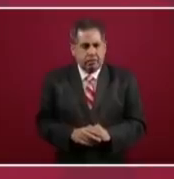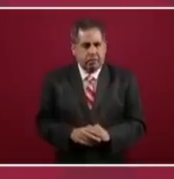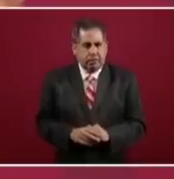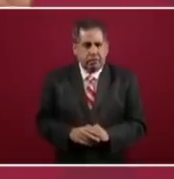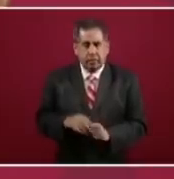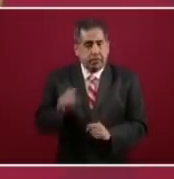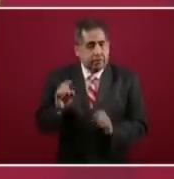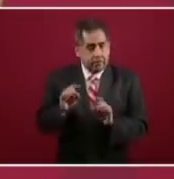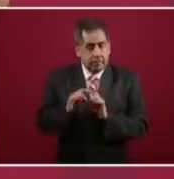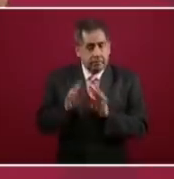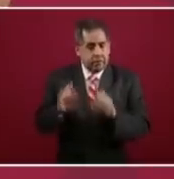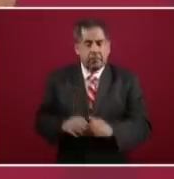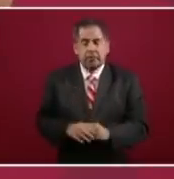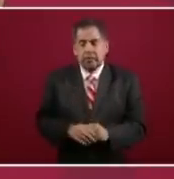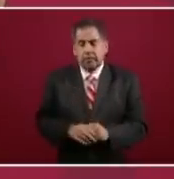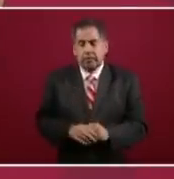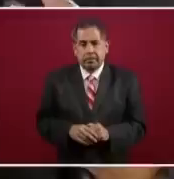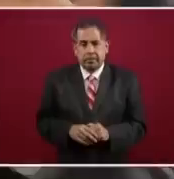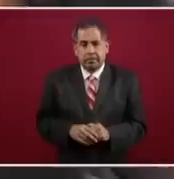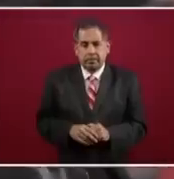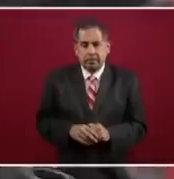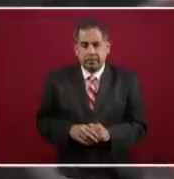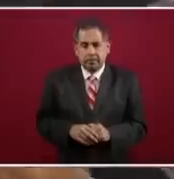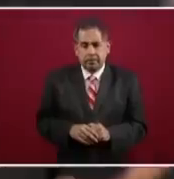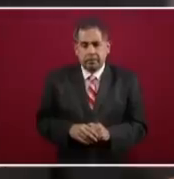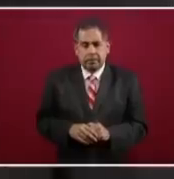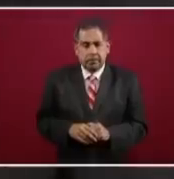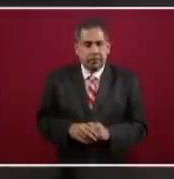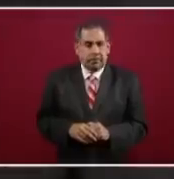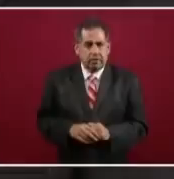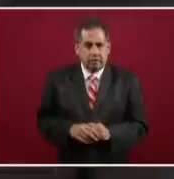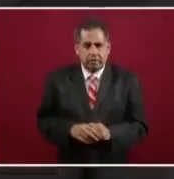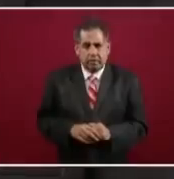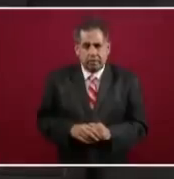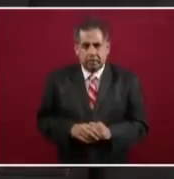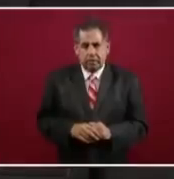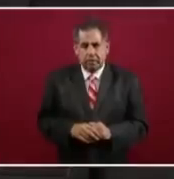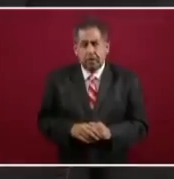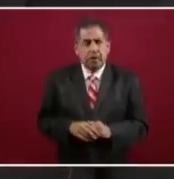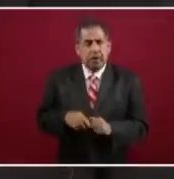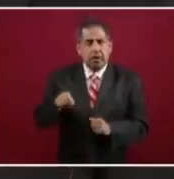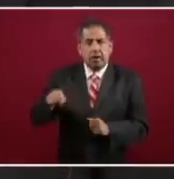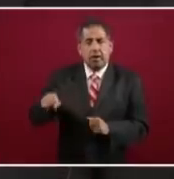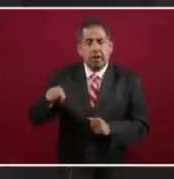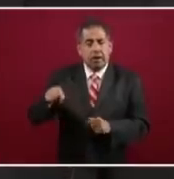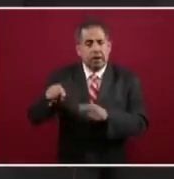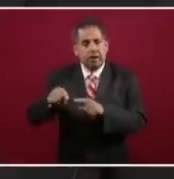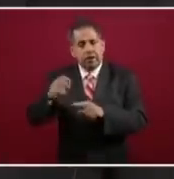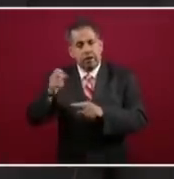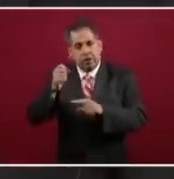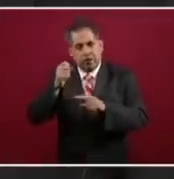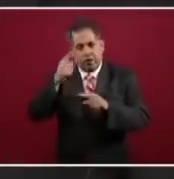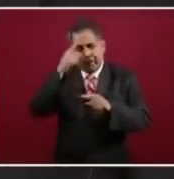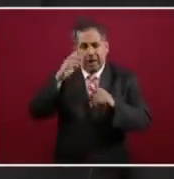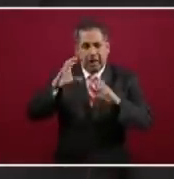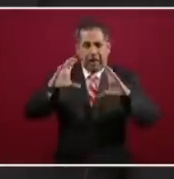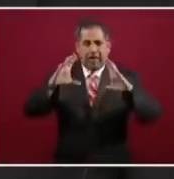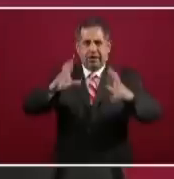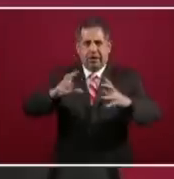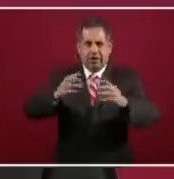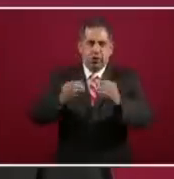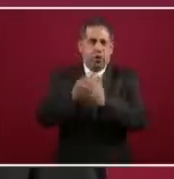y y se extiende más de la cuenta el acto